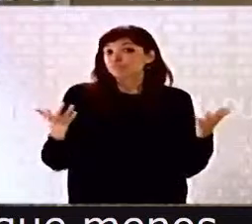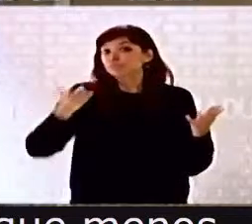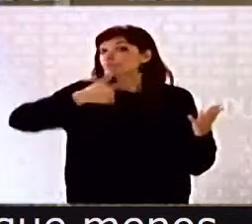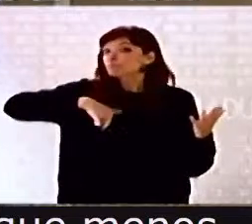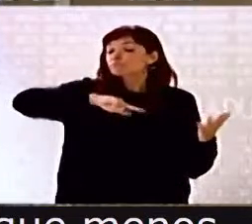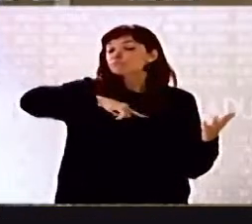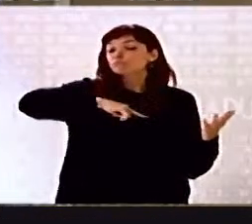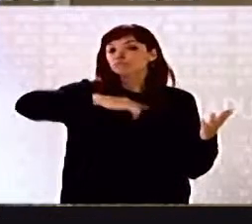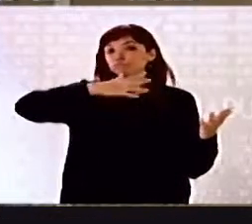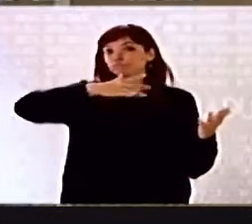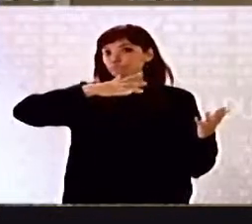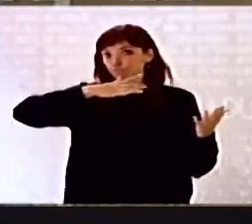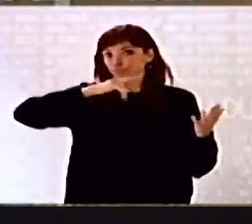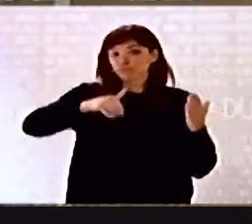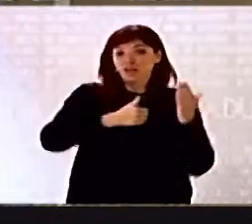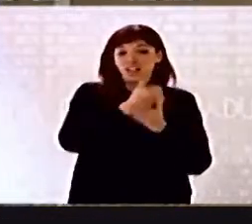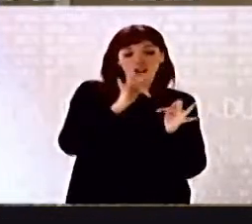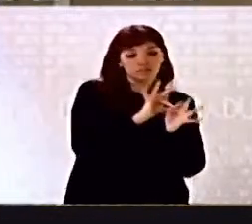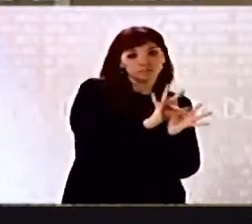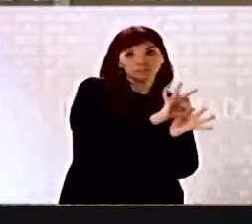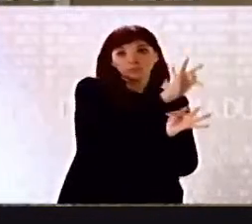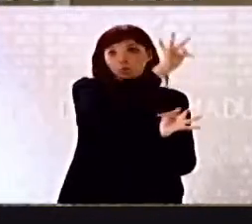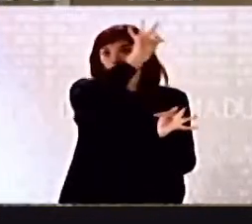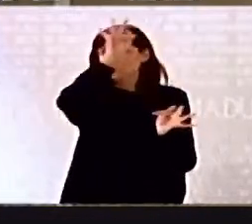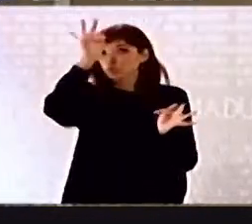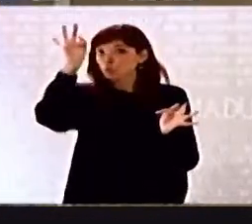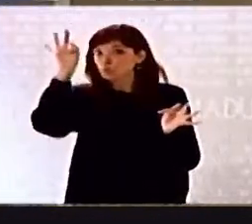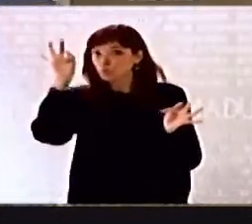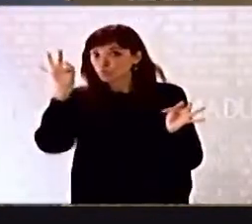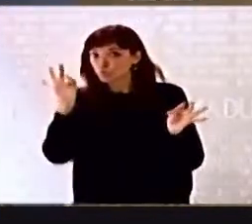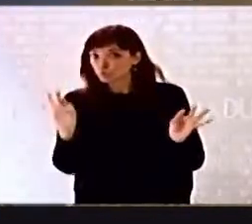obstante, a lo largo de la mañana,